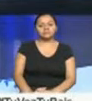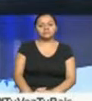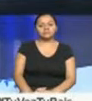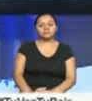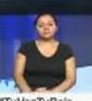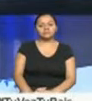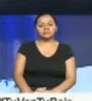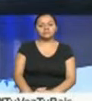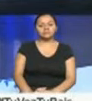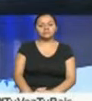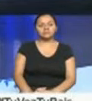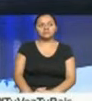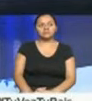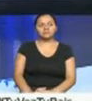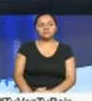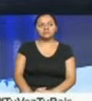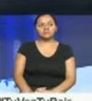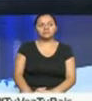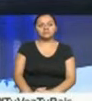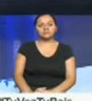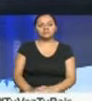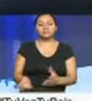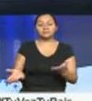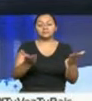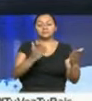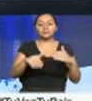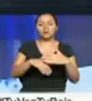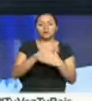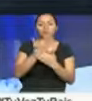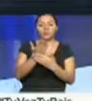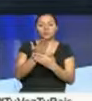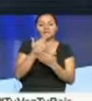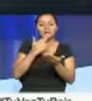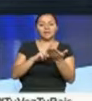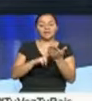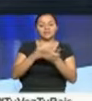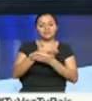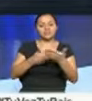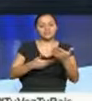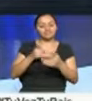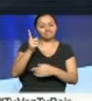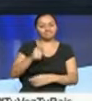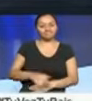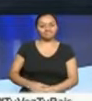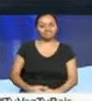Ahora damos paso a nuestro nuevo segmento, Cartas al Presidente. Veamos.